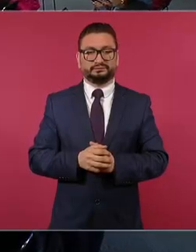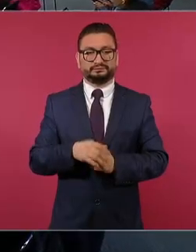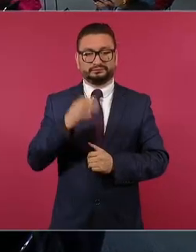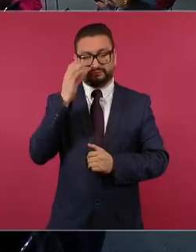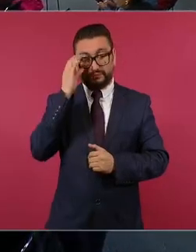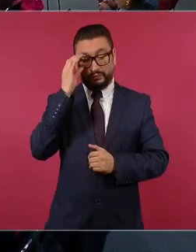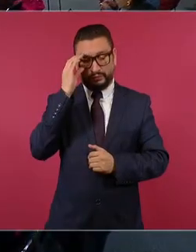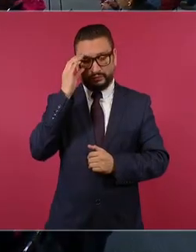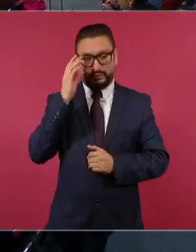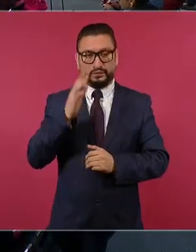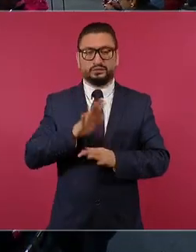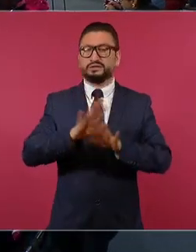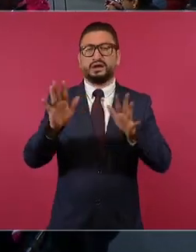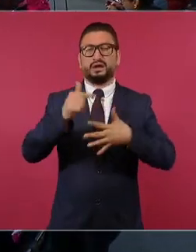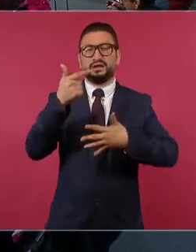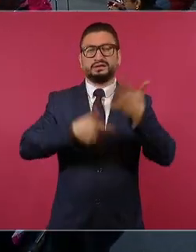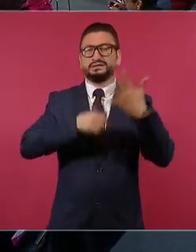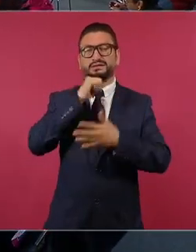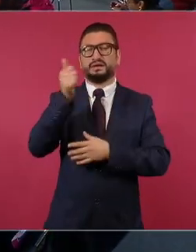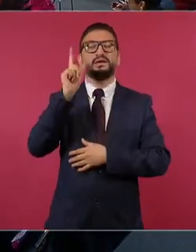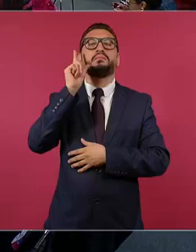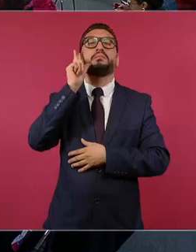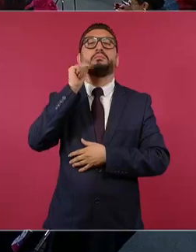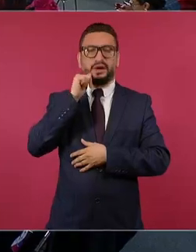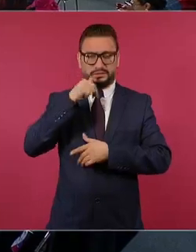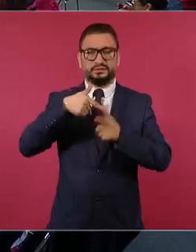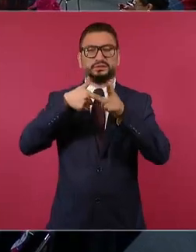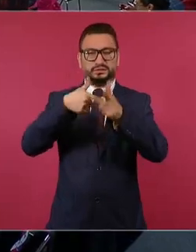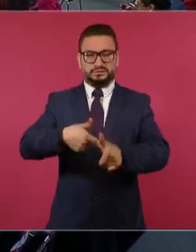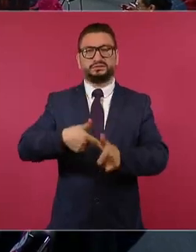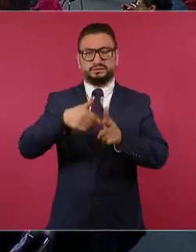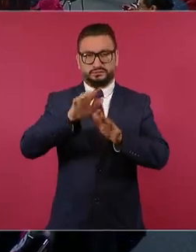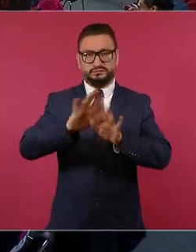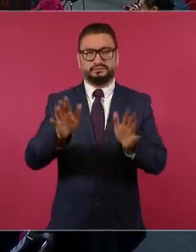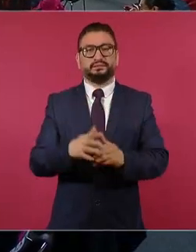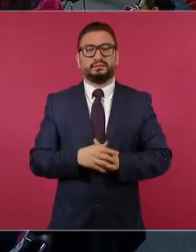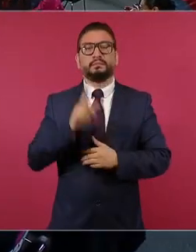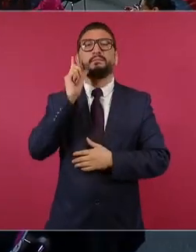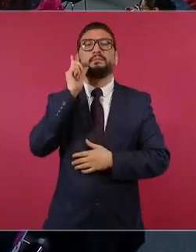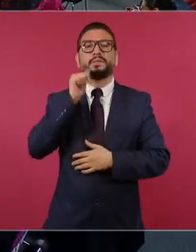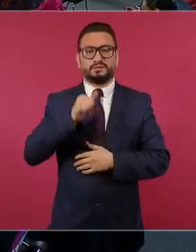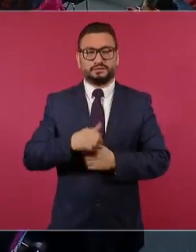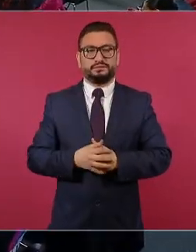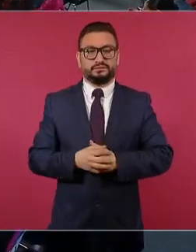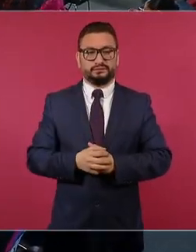Y no, sí, lista, mañana seguimos, adelante. Mañana.